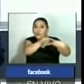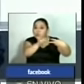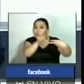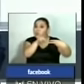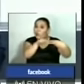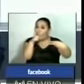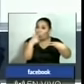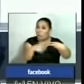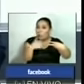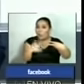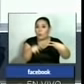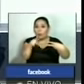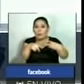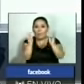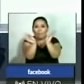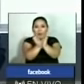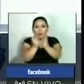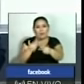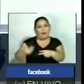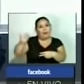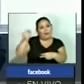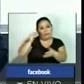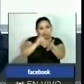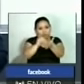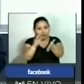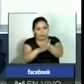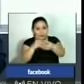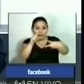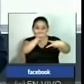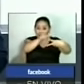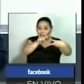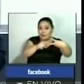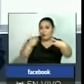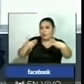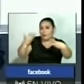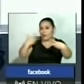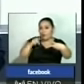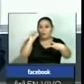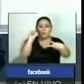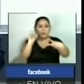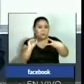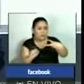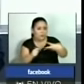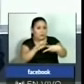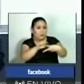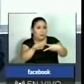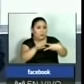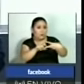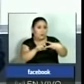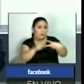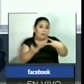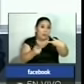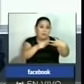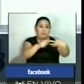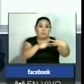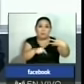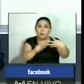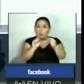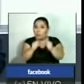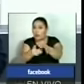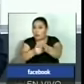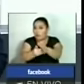dos semanas previas incluso a lo que se ha programado, lo que se ha calendarizado, que podría iniciar, digamos, la activación de la